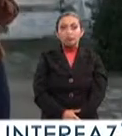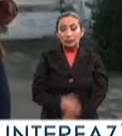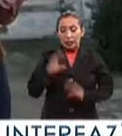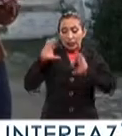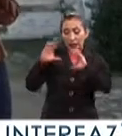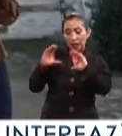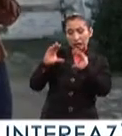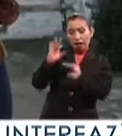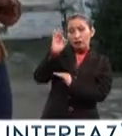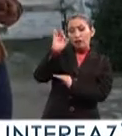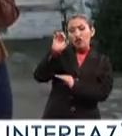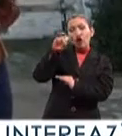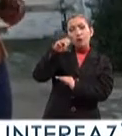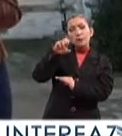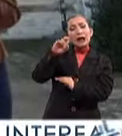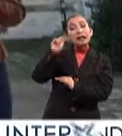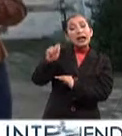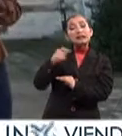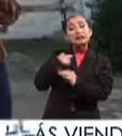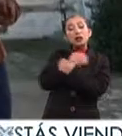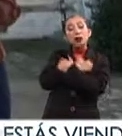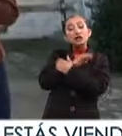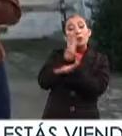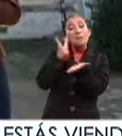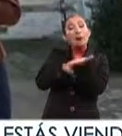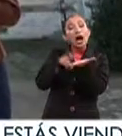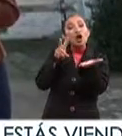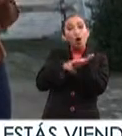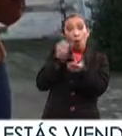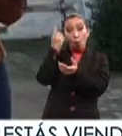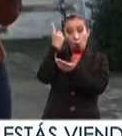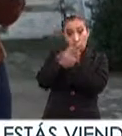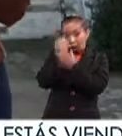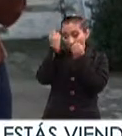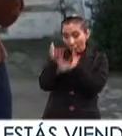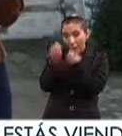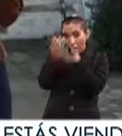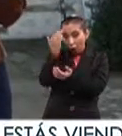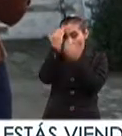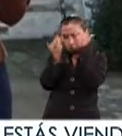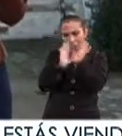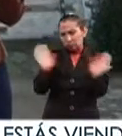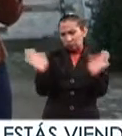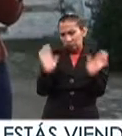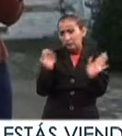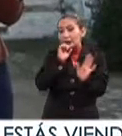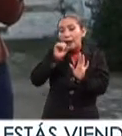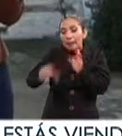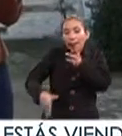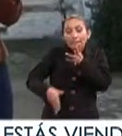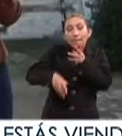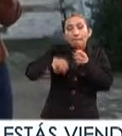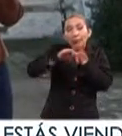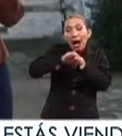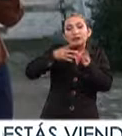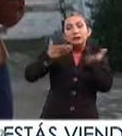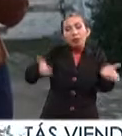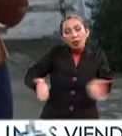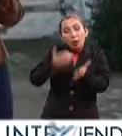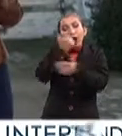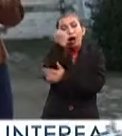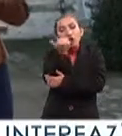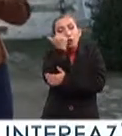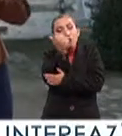Formar significa educar en valores, no solo impartir conocimientos, sino además de eso, promover en